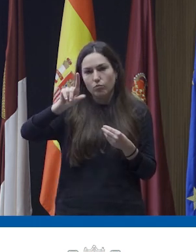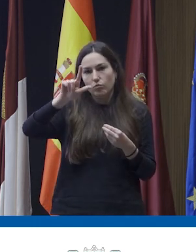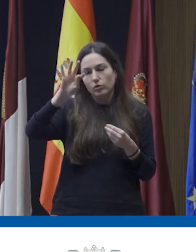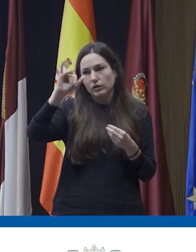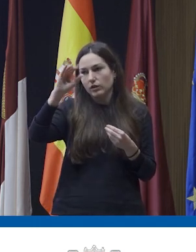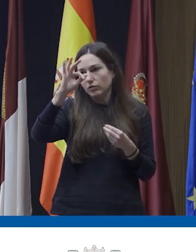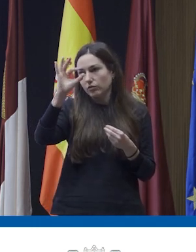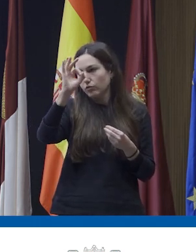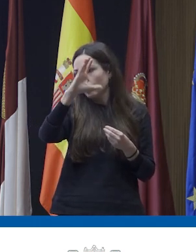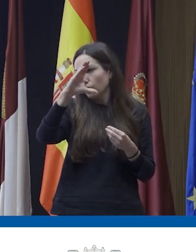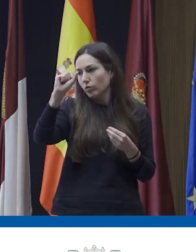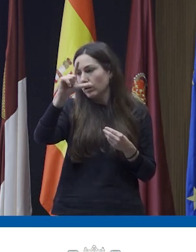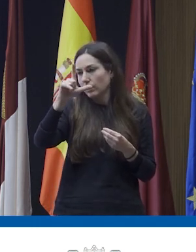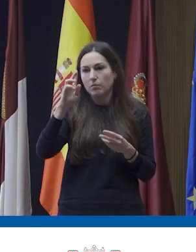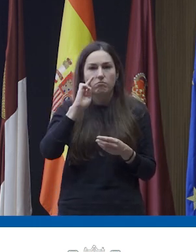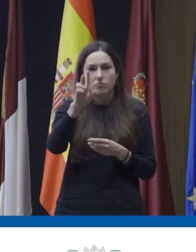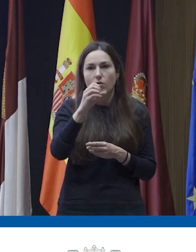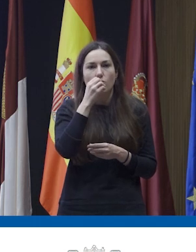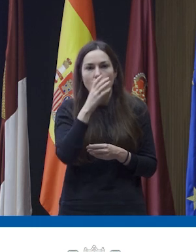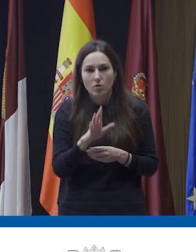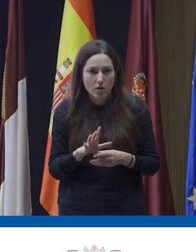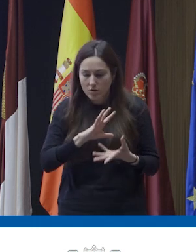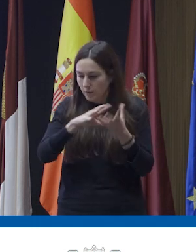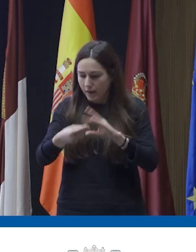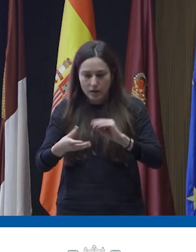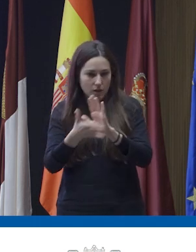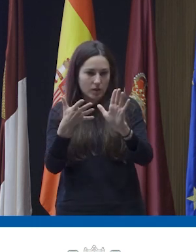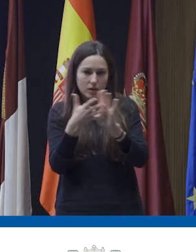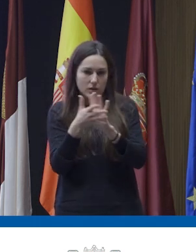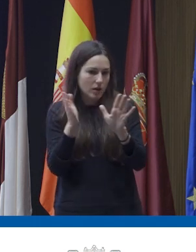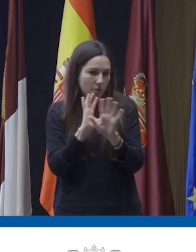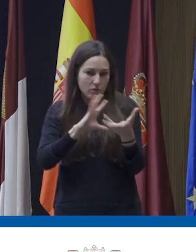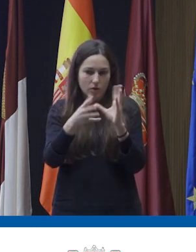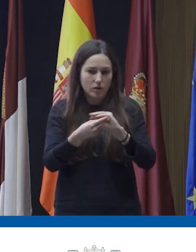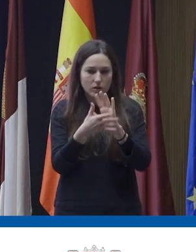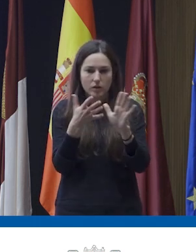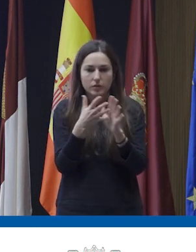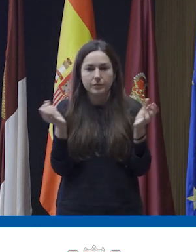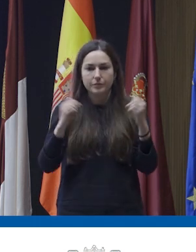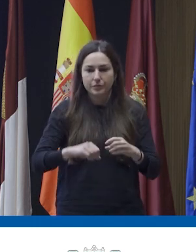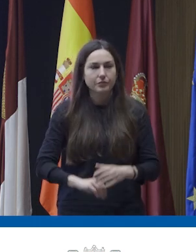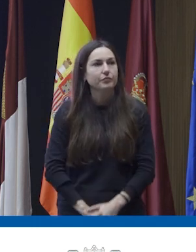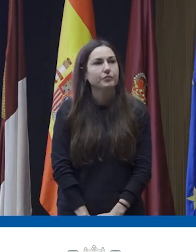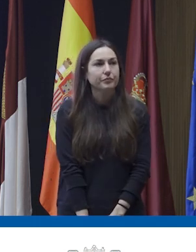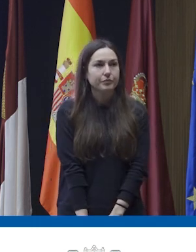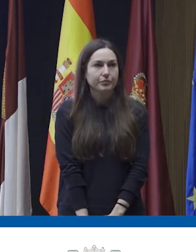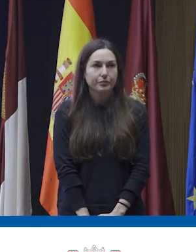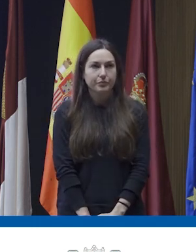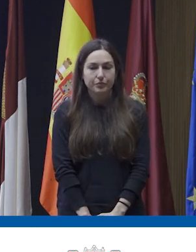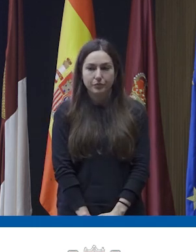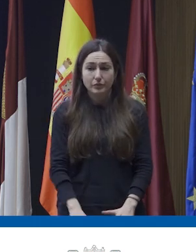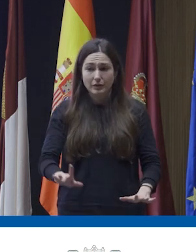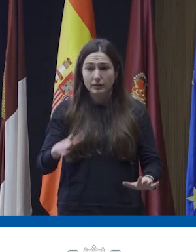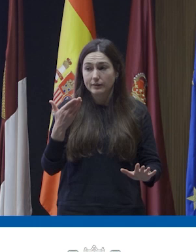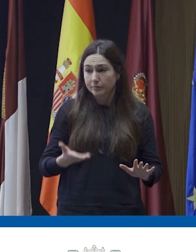mucho mejor, va a estar muy contento y se va a adaptar rápidamente. Esa es un poquito la moraleja. ¿Vale? Entonces,